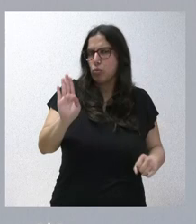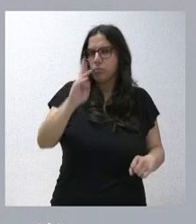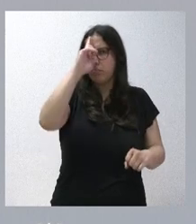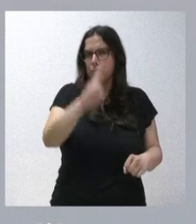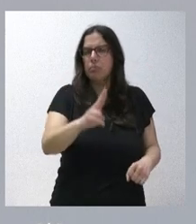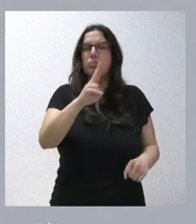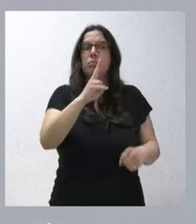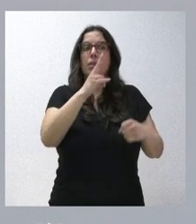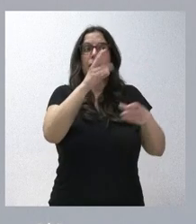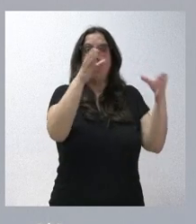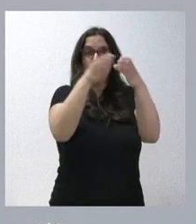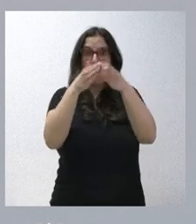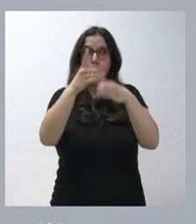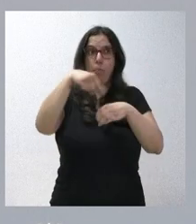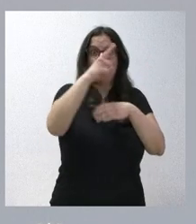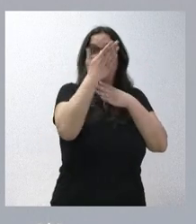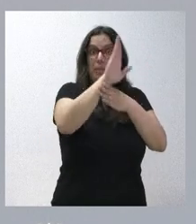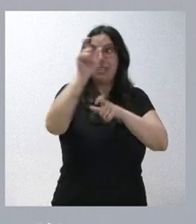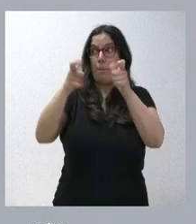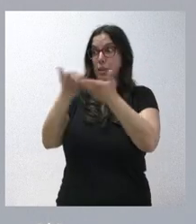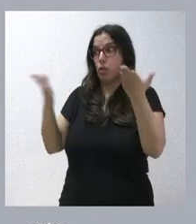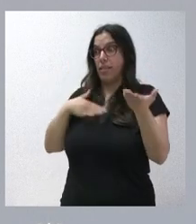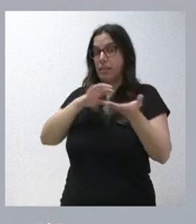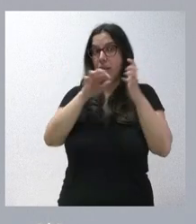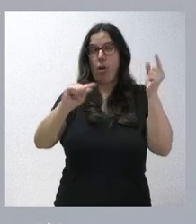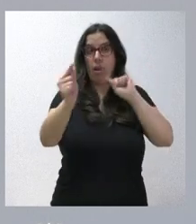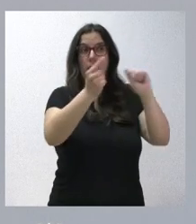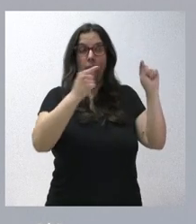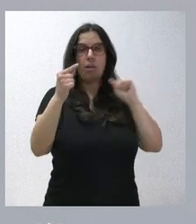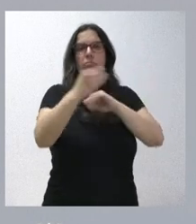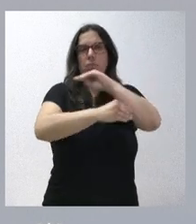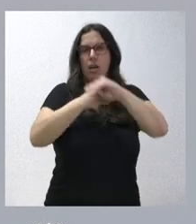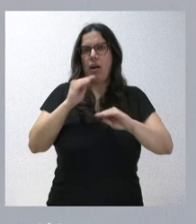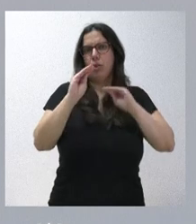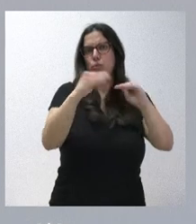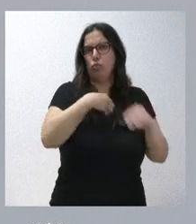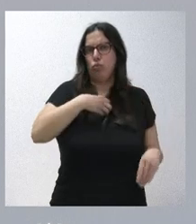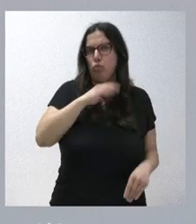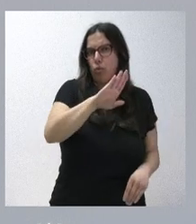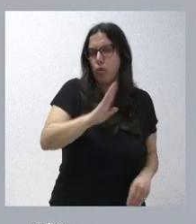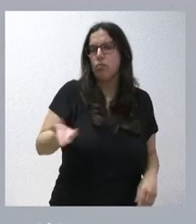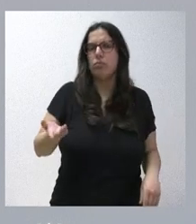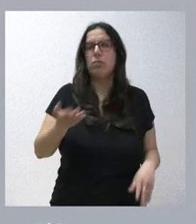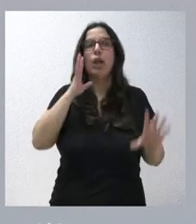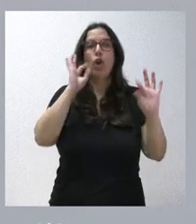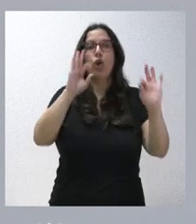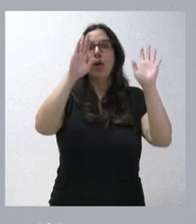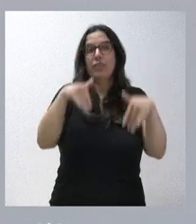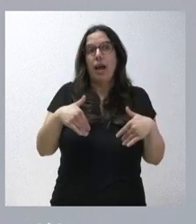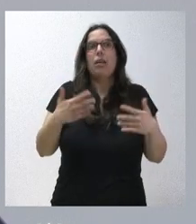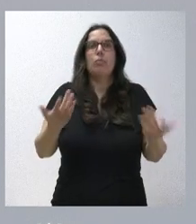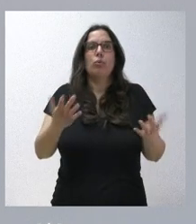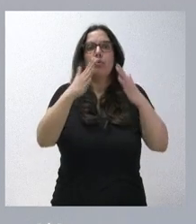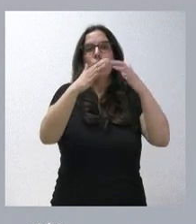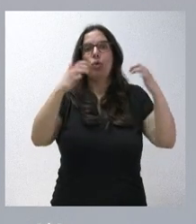que los representantes de los ciudadanos de Castilla y león pues ejerzan su tarea y finalmente lógicamente como es natural pues las cortes de